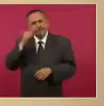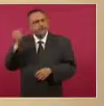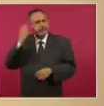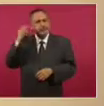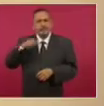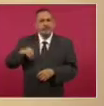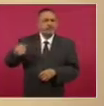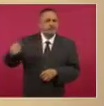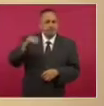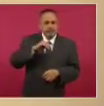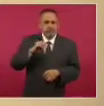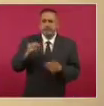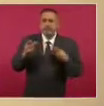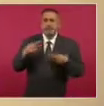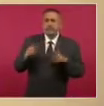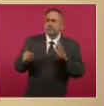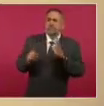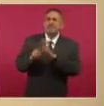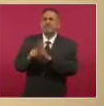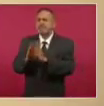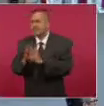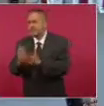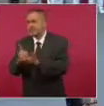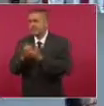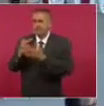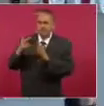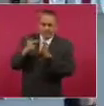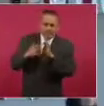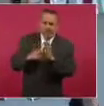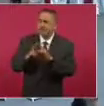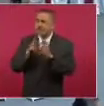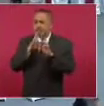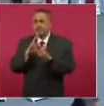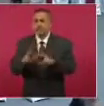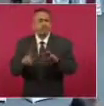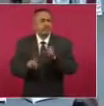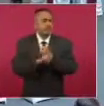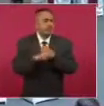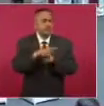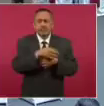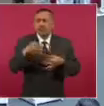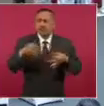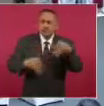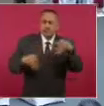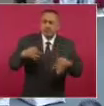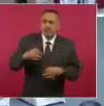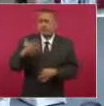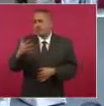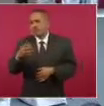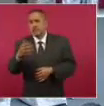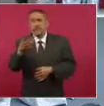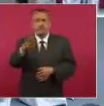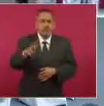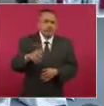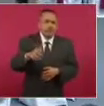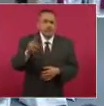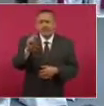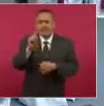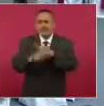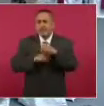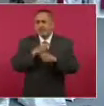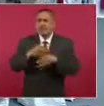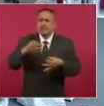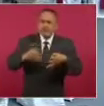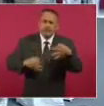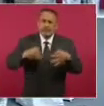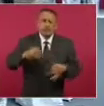giras se acercan personas que solicitan se resuelvan sus juicios que llevan 5, 10, hasta 20